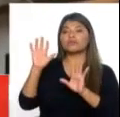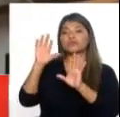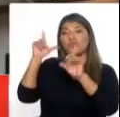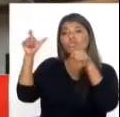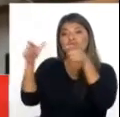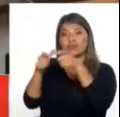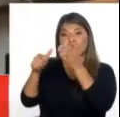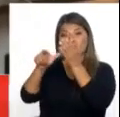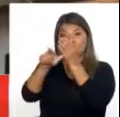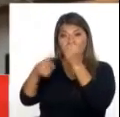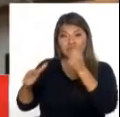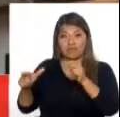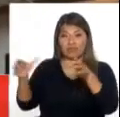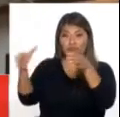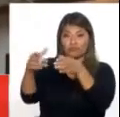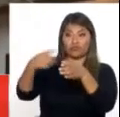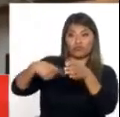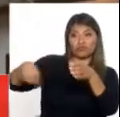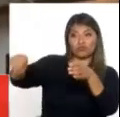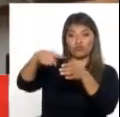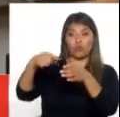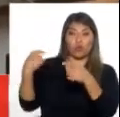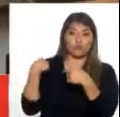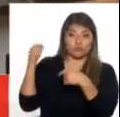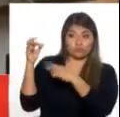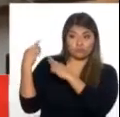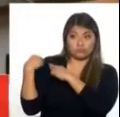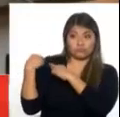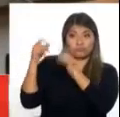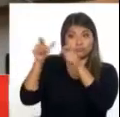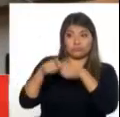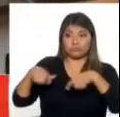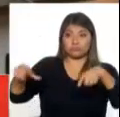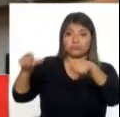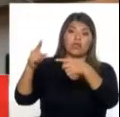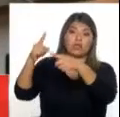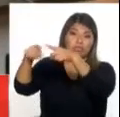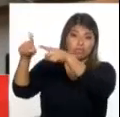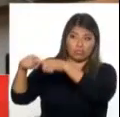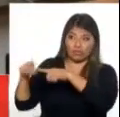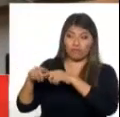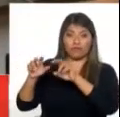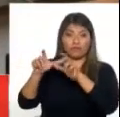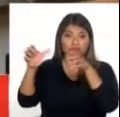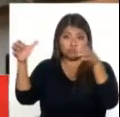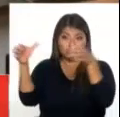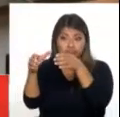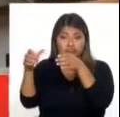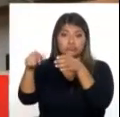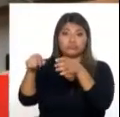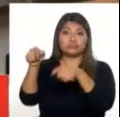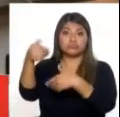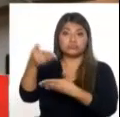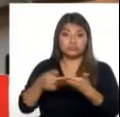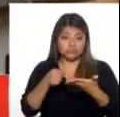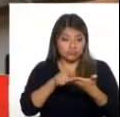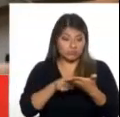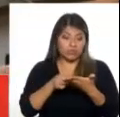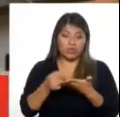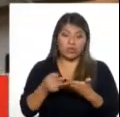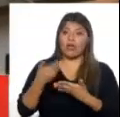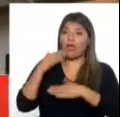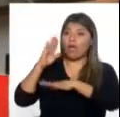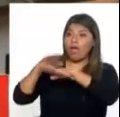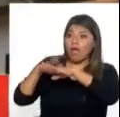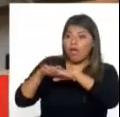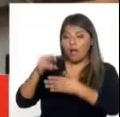Directivo, donde están todos los congresistas que representan a las diferentes bancadas del Congreso, no han